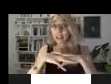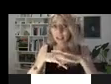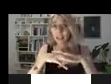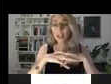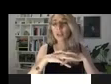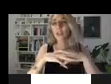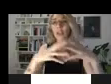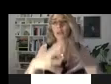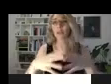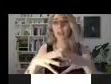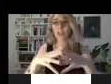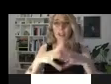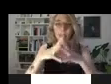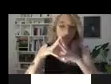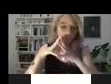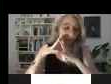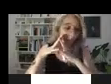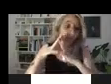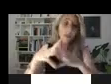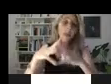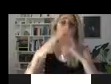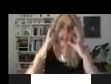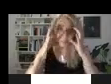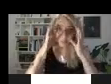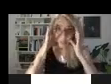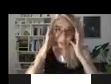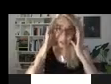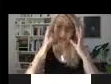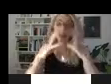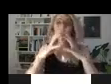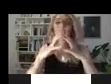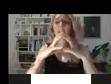de arte son tan importantes. En primer lugar,